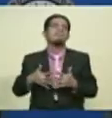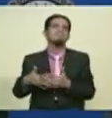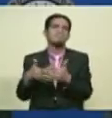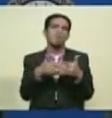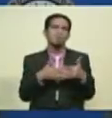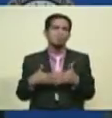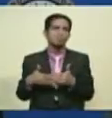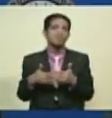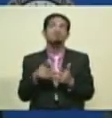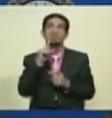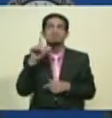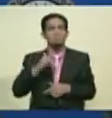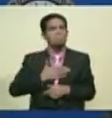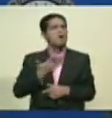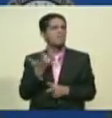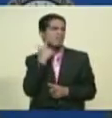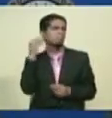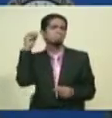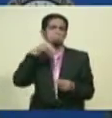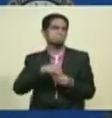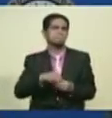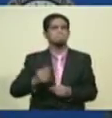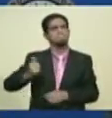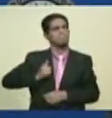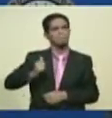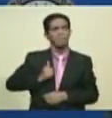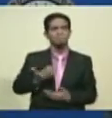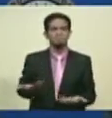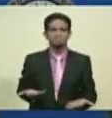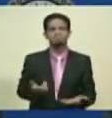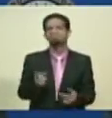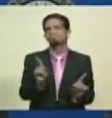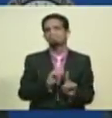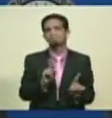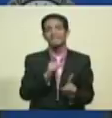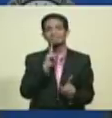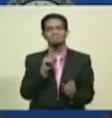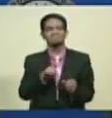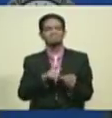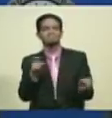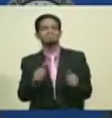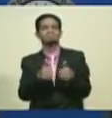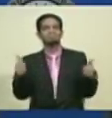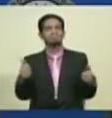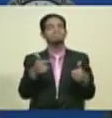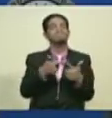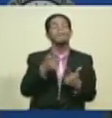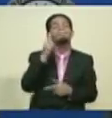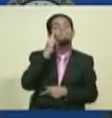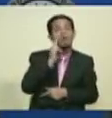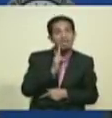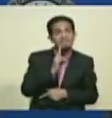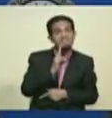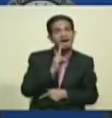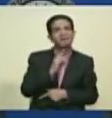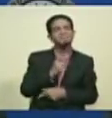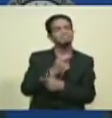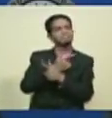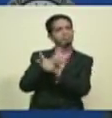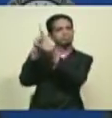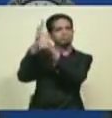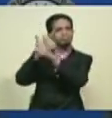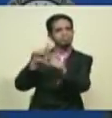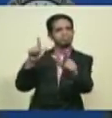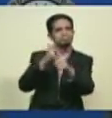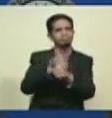intervenir cuando les dé la gana. Versus el bolivarianismo, que lo que hizo fue liberar de manera